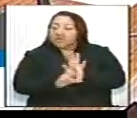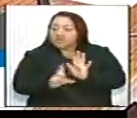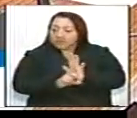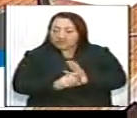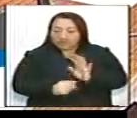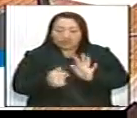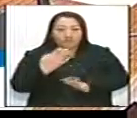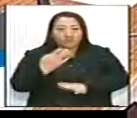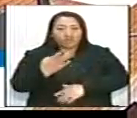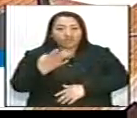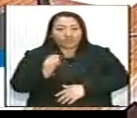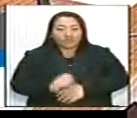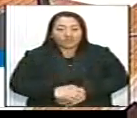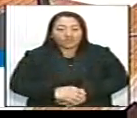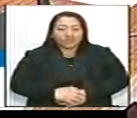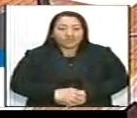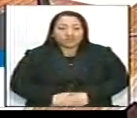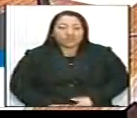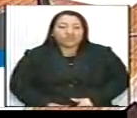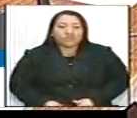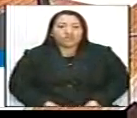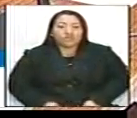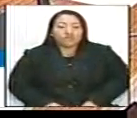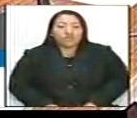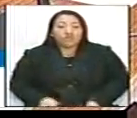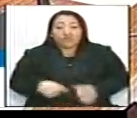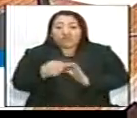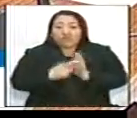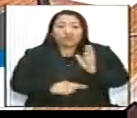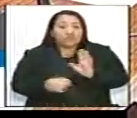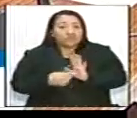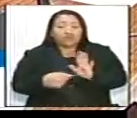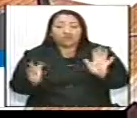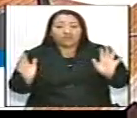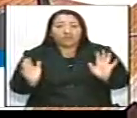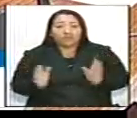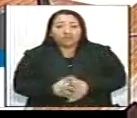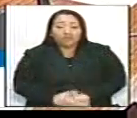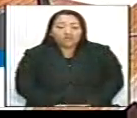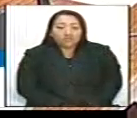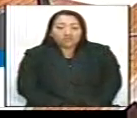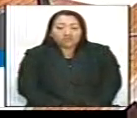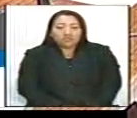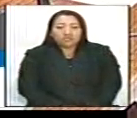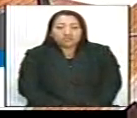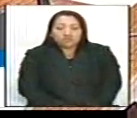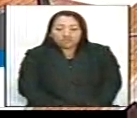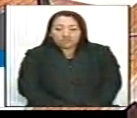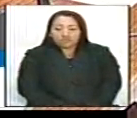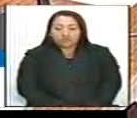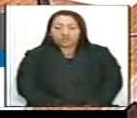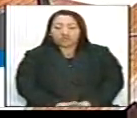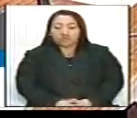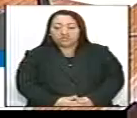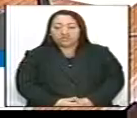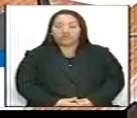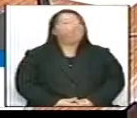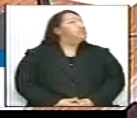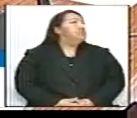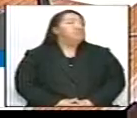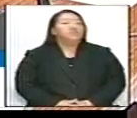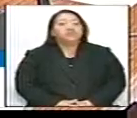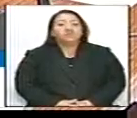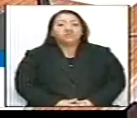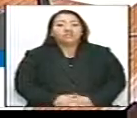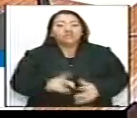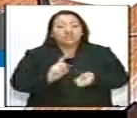legislativo 1440, y ahí están marcadas las reglas. Está marcada la cancha. Y en ese entendido, entonces,